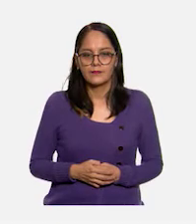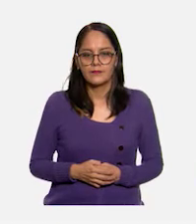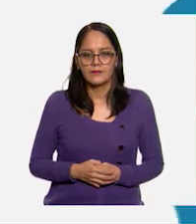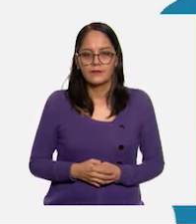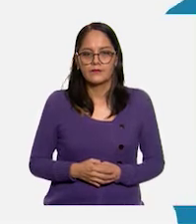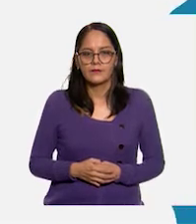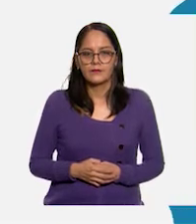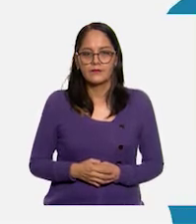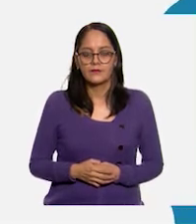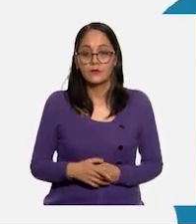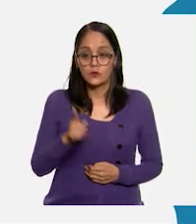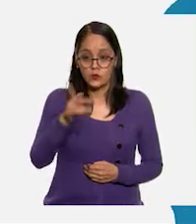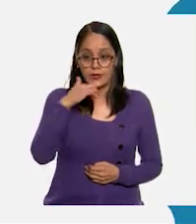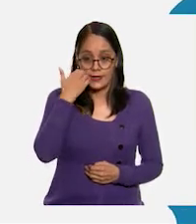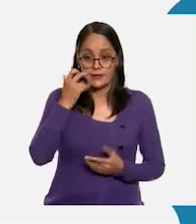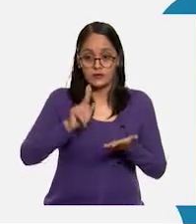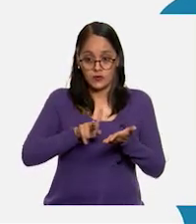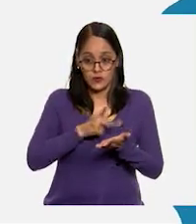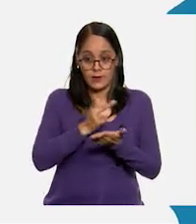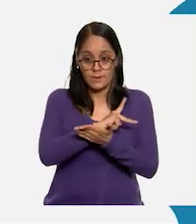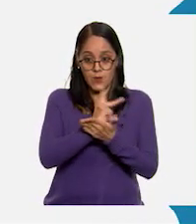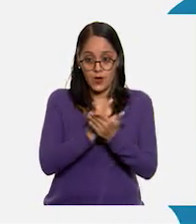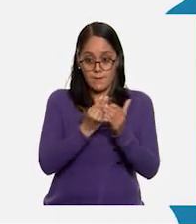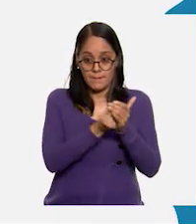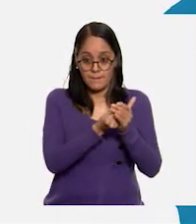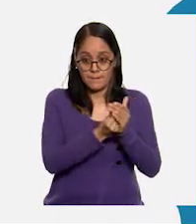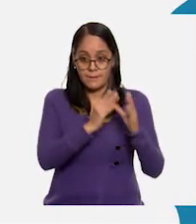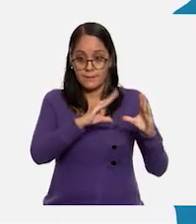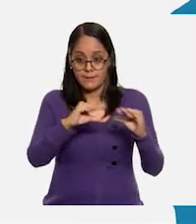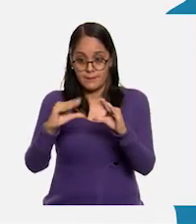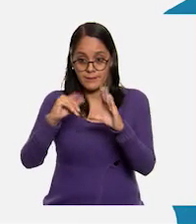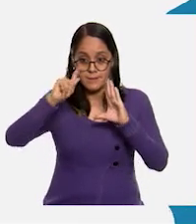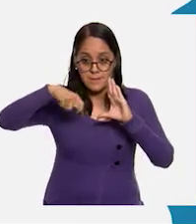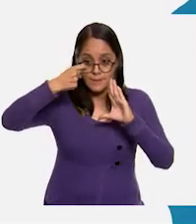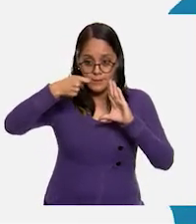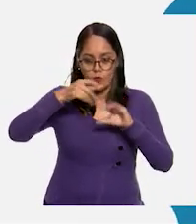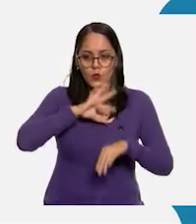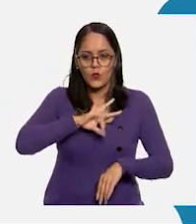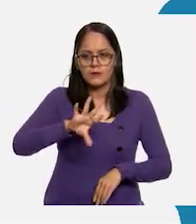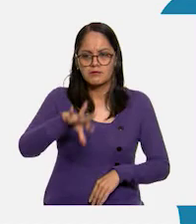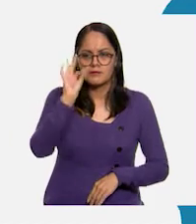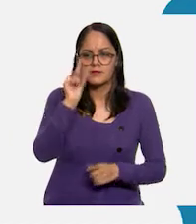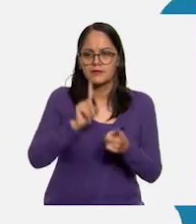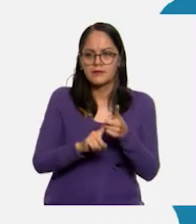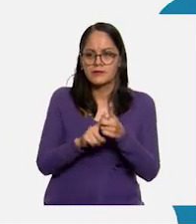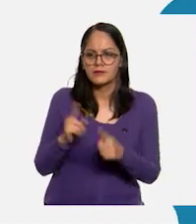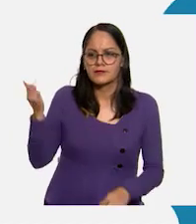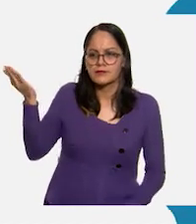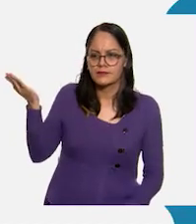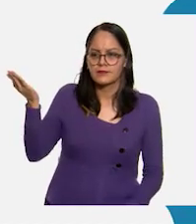conalitech.sep.gov.mx. Si quieres volver a ver los programas de Aprende en Casa, los puedes encontrar en la